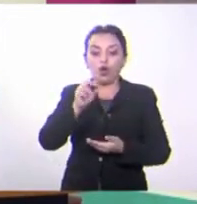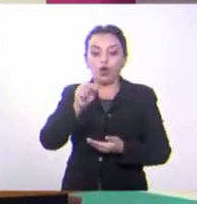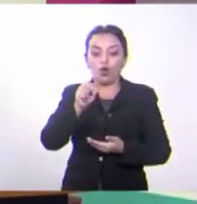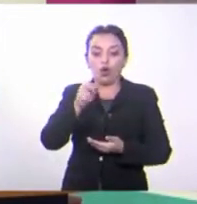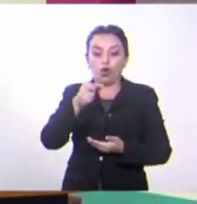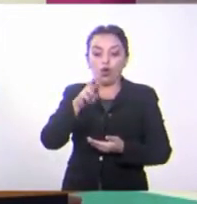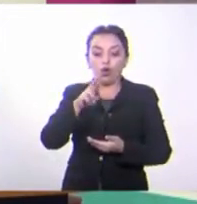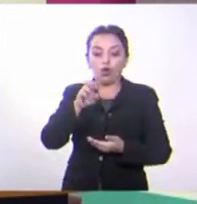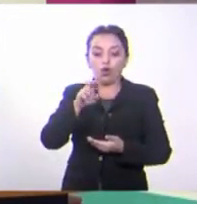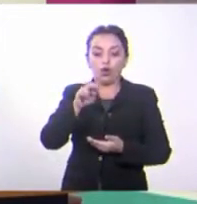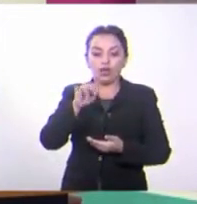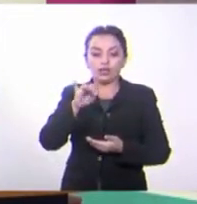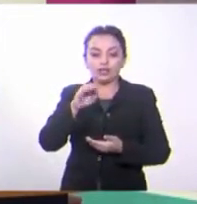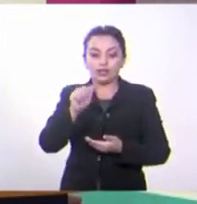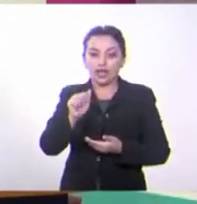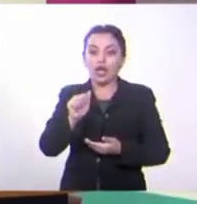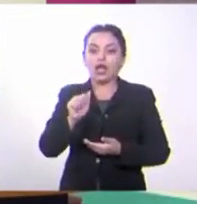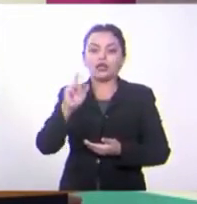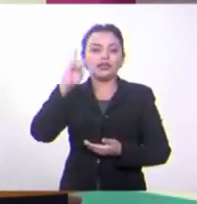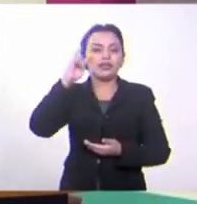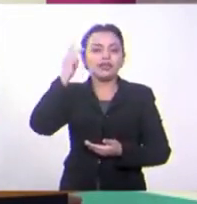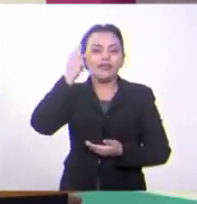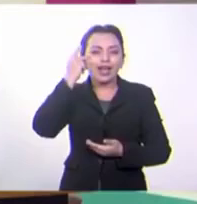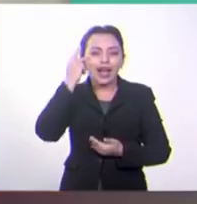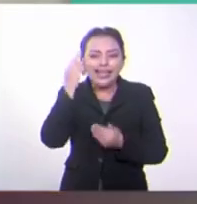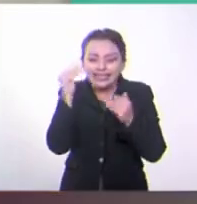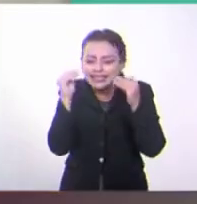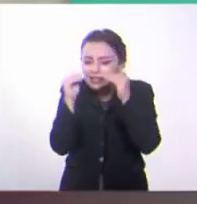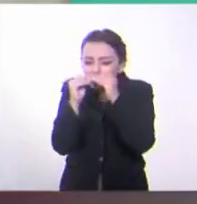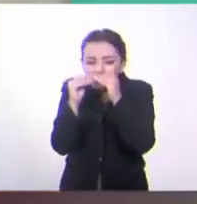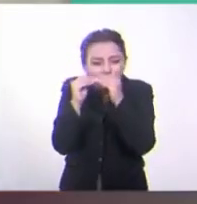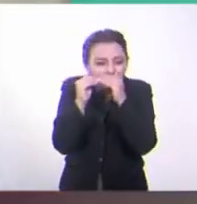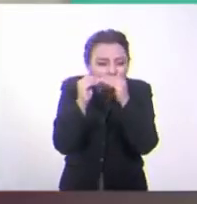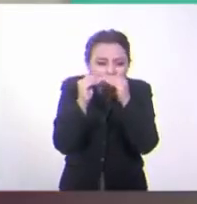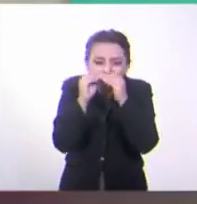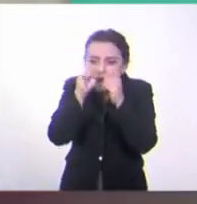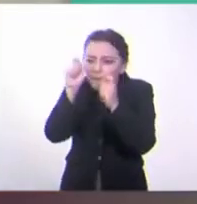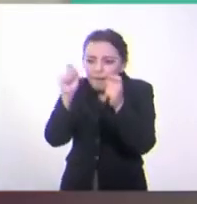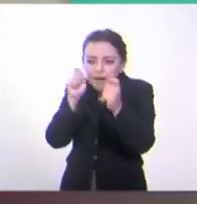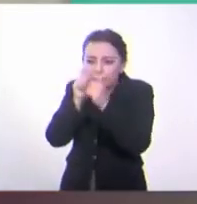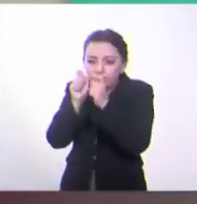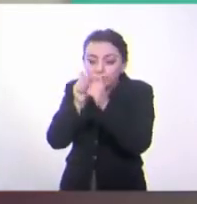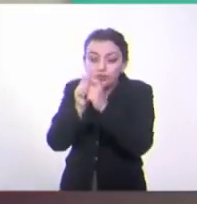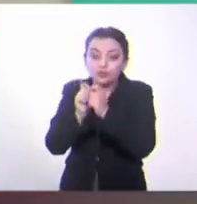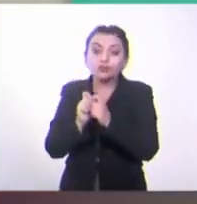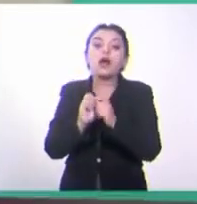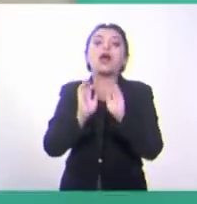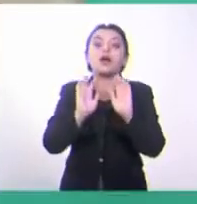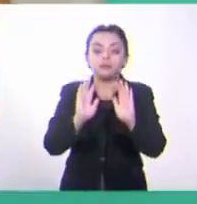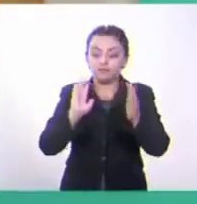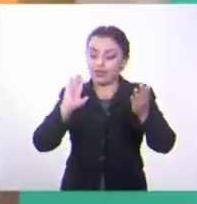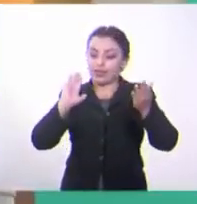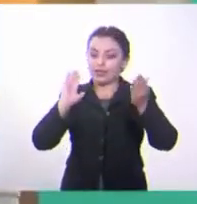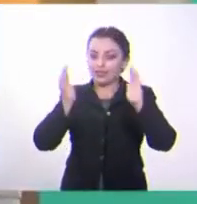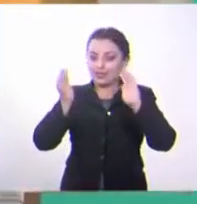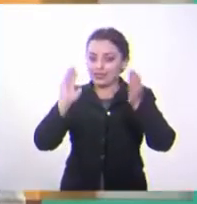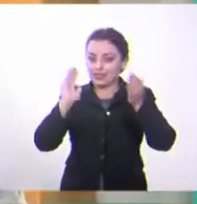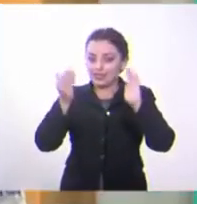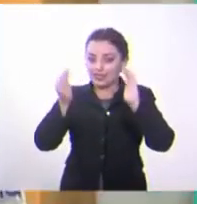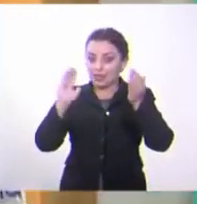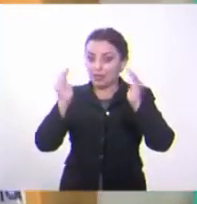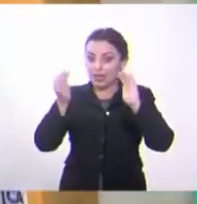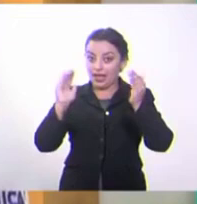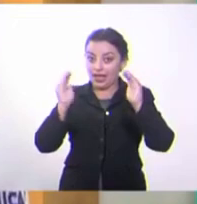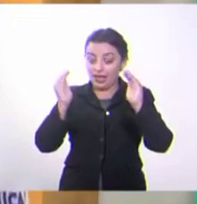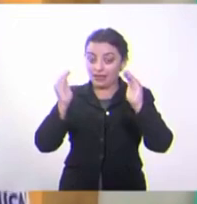igualitos, ¿sí? Y semejanza, Pues que cumplen ciertas características, aunque si observamos los tamaños eran diferentes. ¿sí?